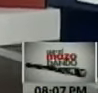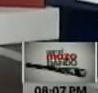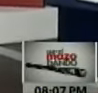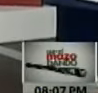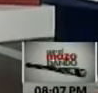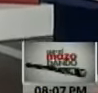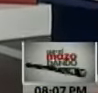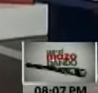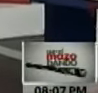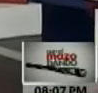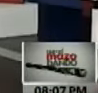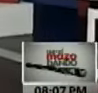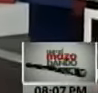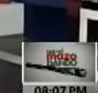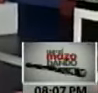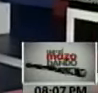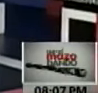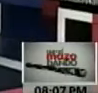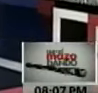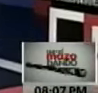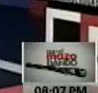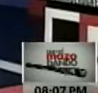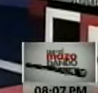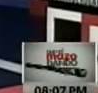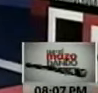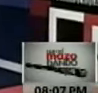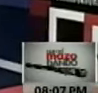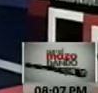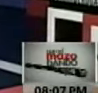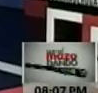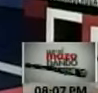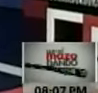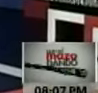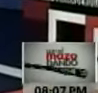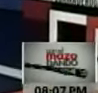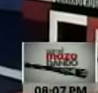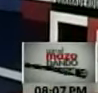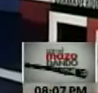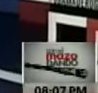Tu palabra por dentro quema y te da sed.